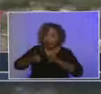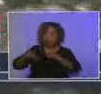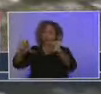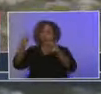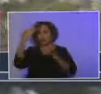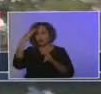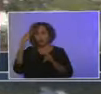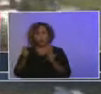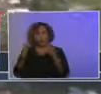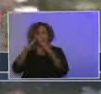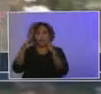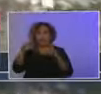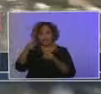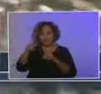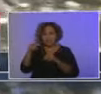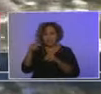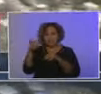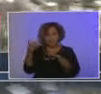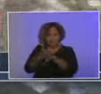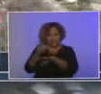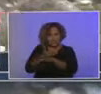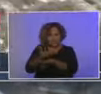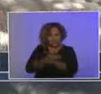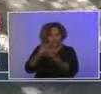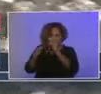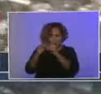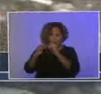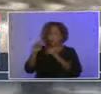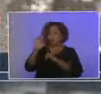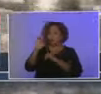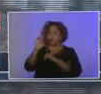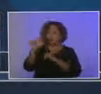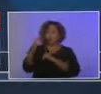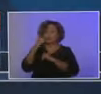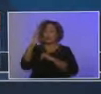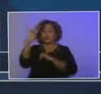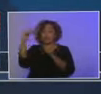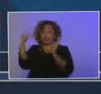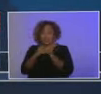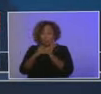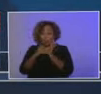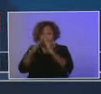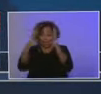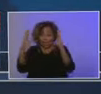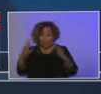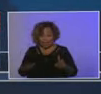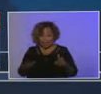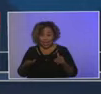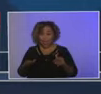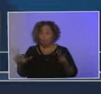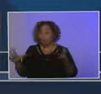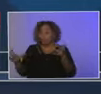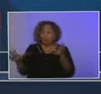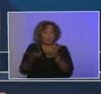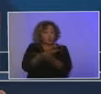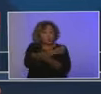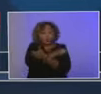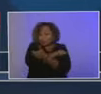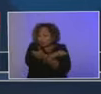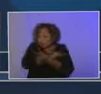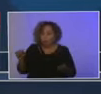sabemos cuántas casas necesitan ser reparadas. FEMA habló de 75 mil viviendas que fueron totalmente